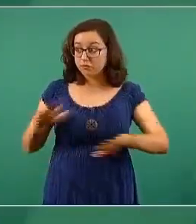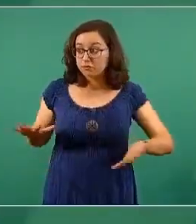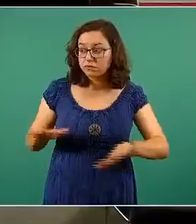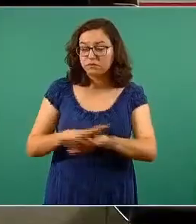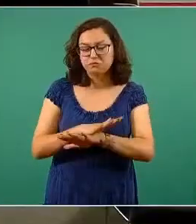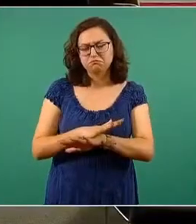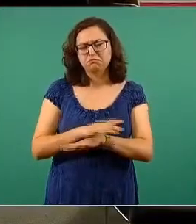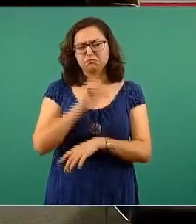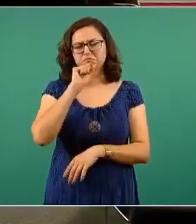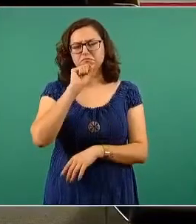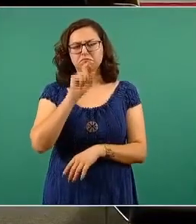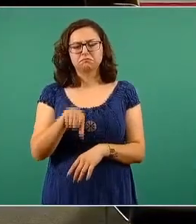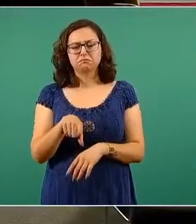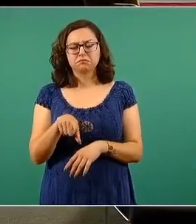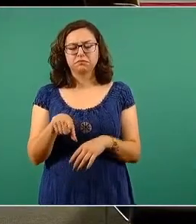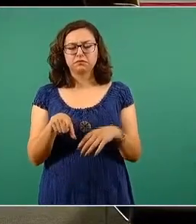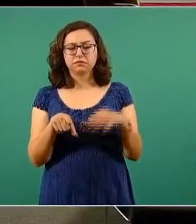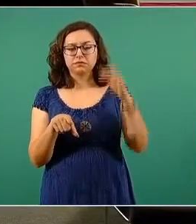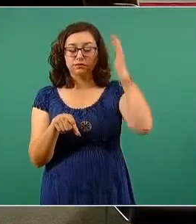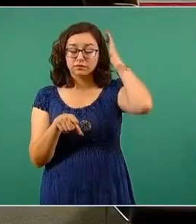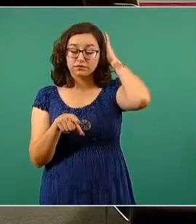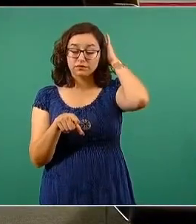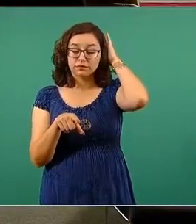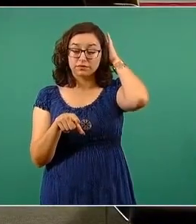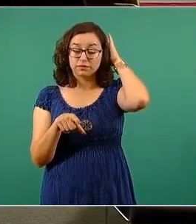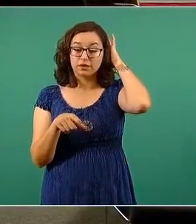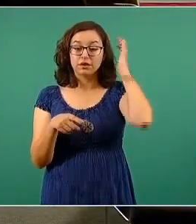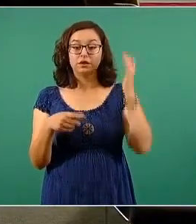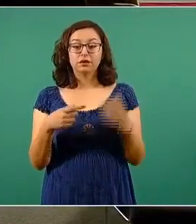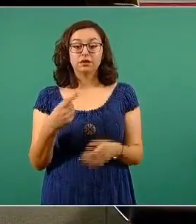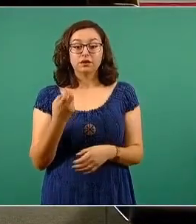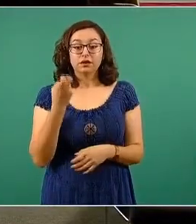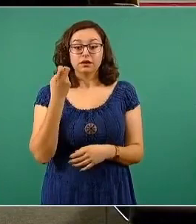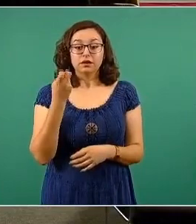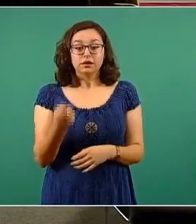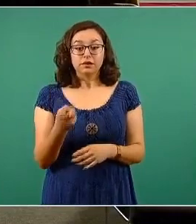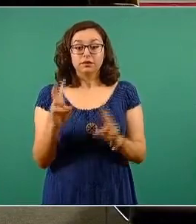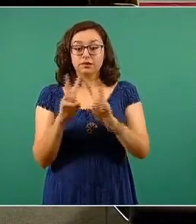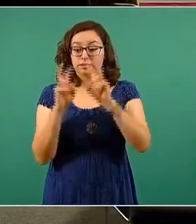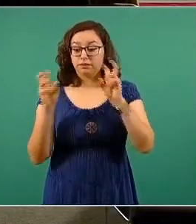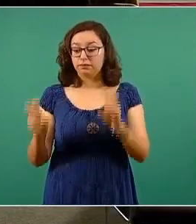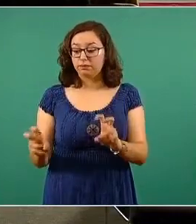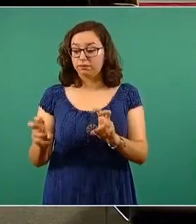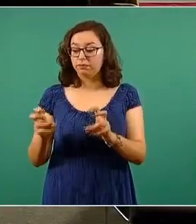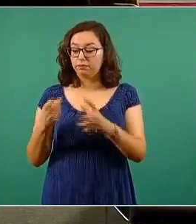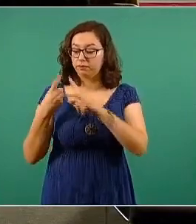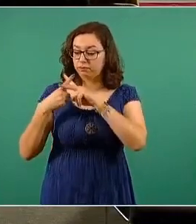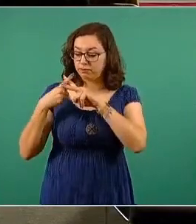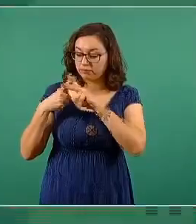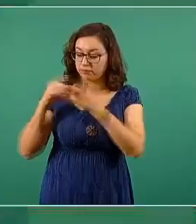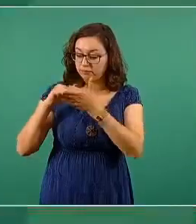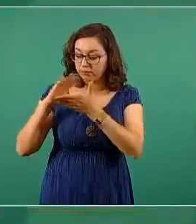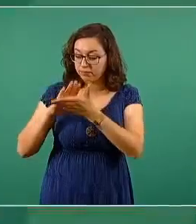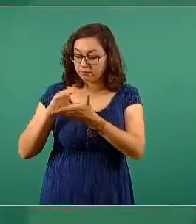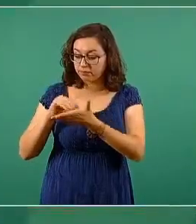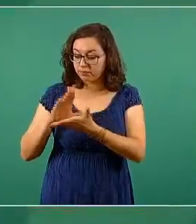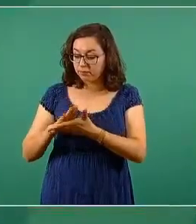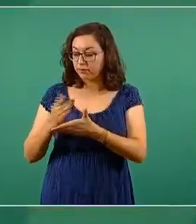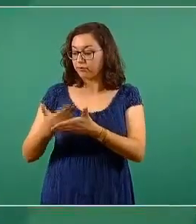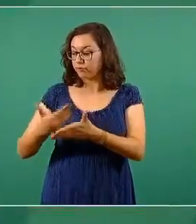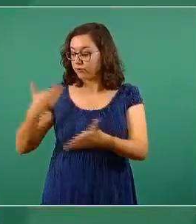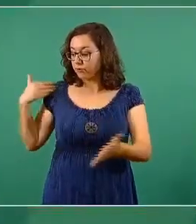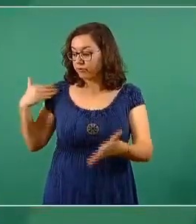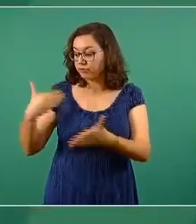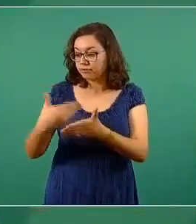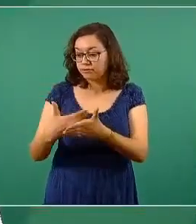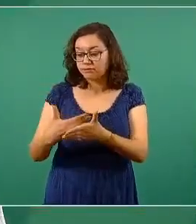Esta estrategia está basada en la gran parte o en la mayoría de la estadística ya evidenciada de lo ocurrido en meses y en el año previo